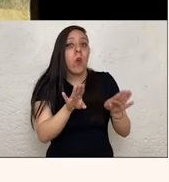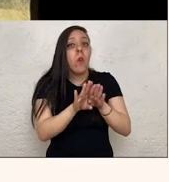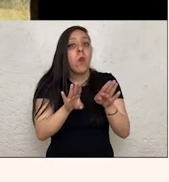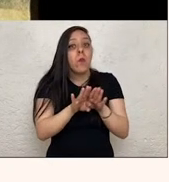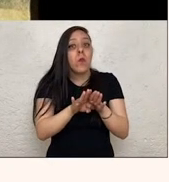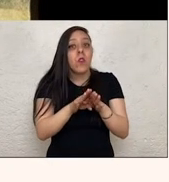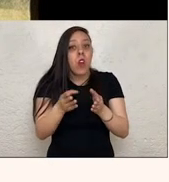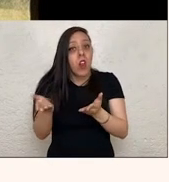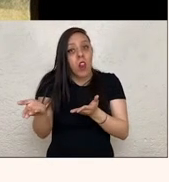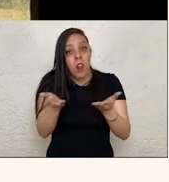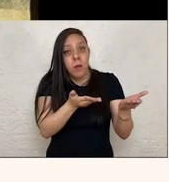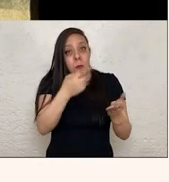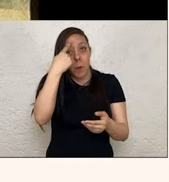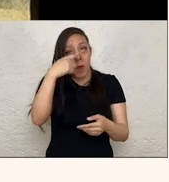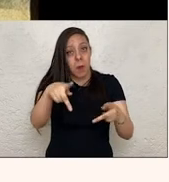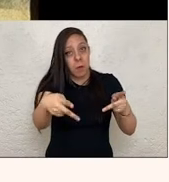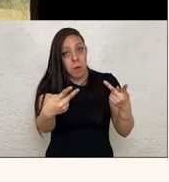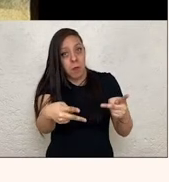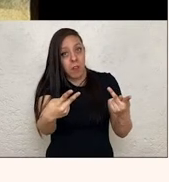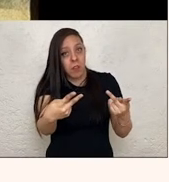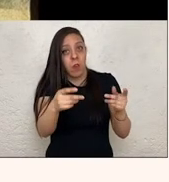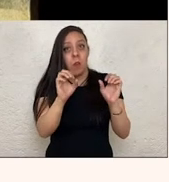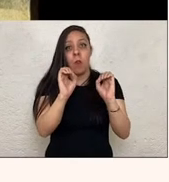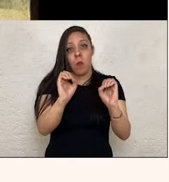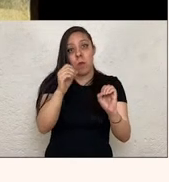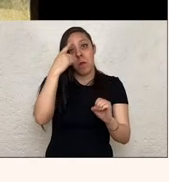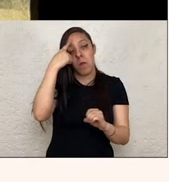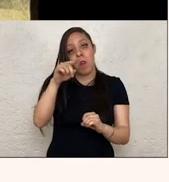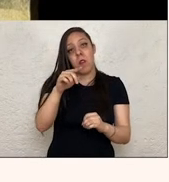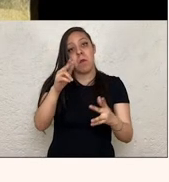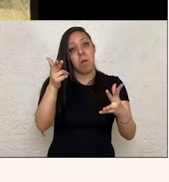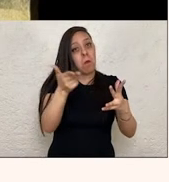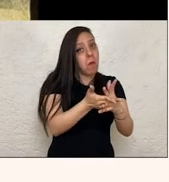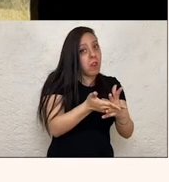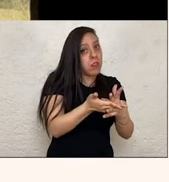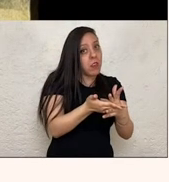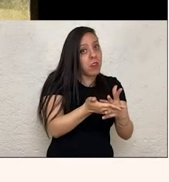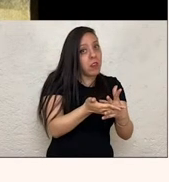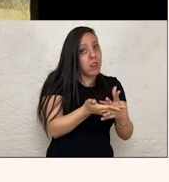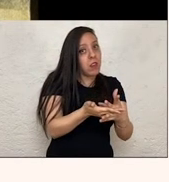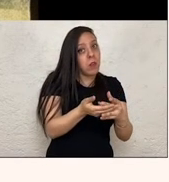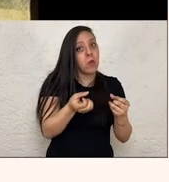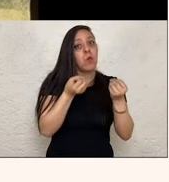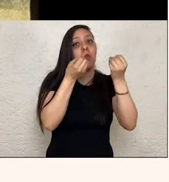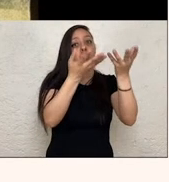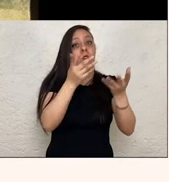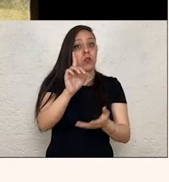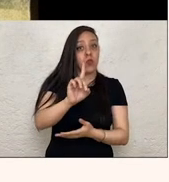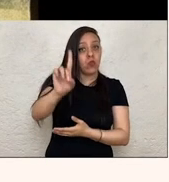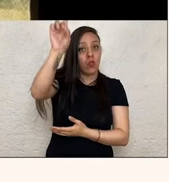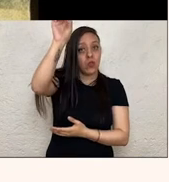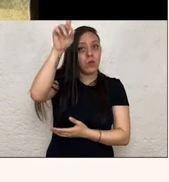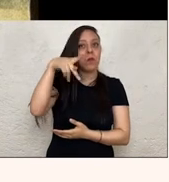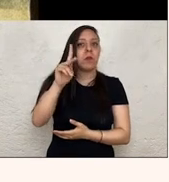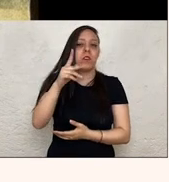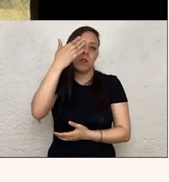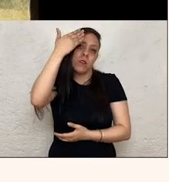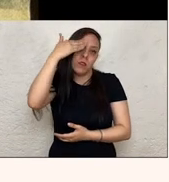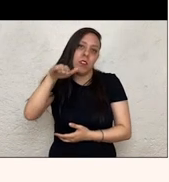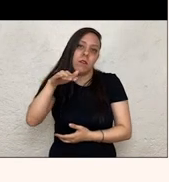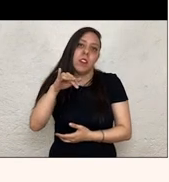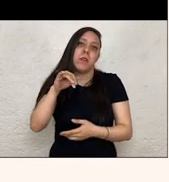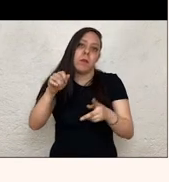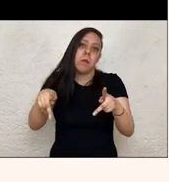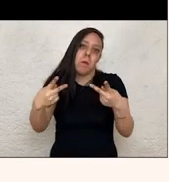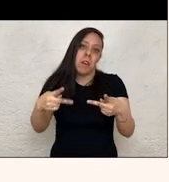niño que están llevando para venderlo o para sacrificarlo, pero en general para venderlo. ¿Y se sigue?